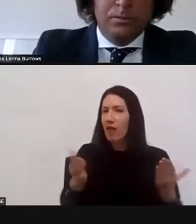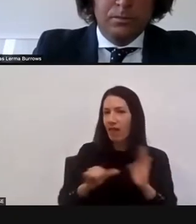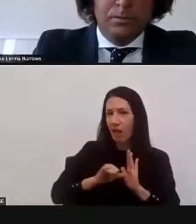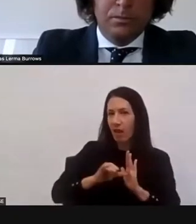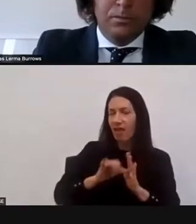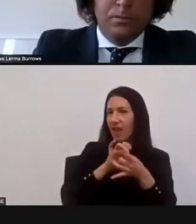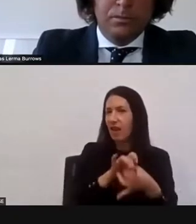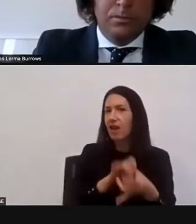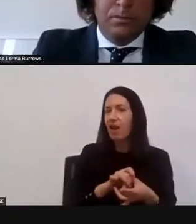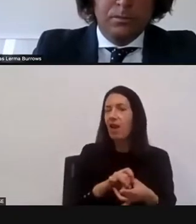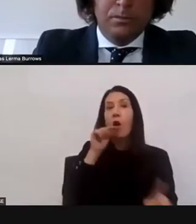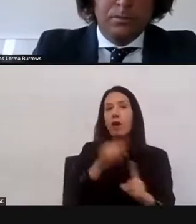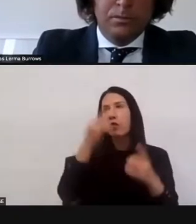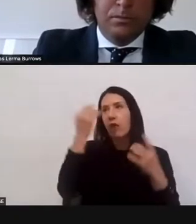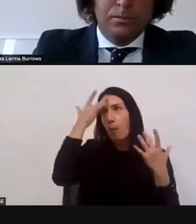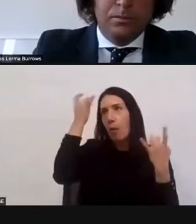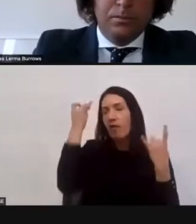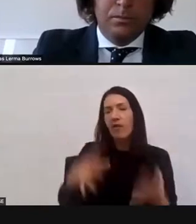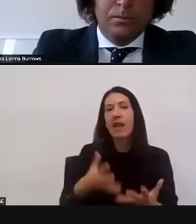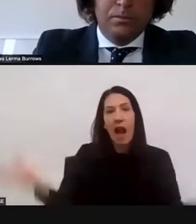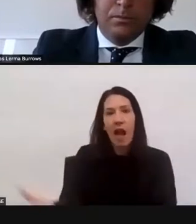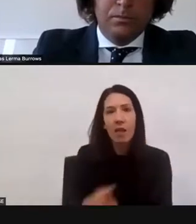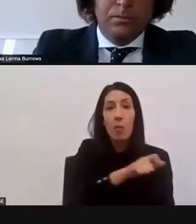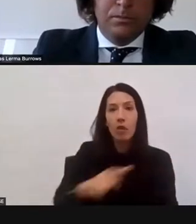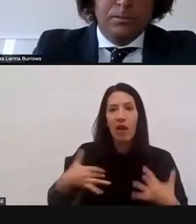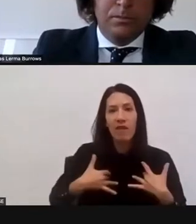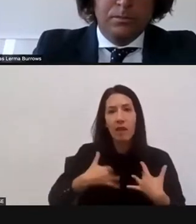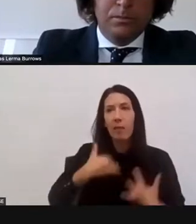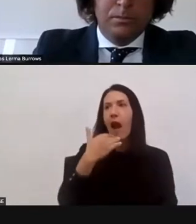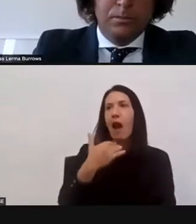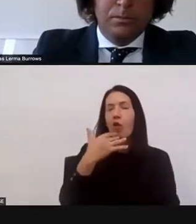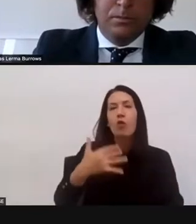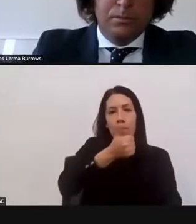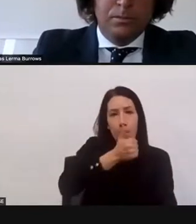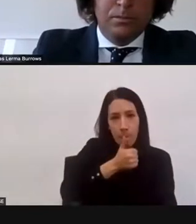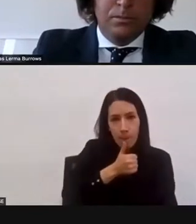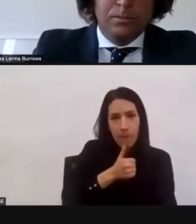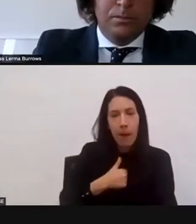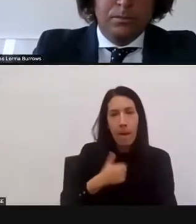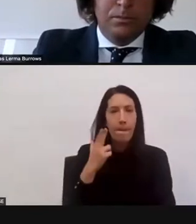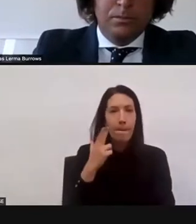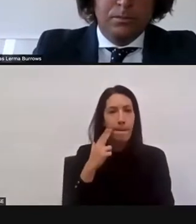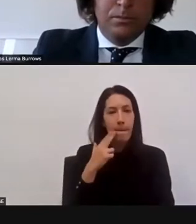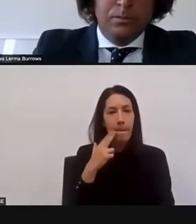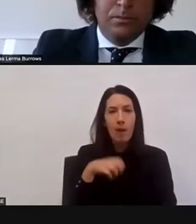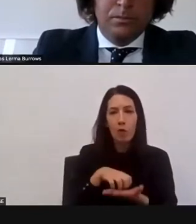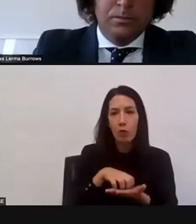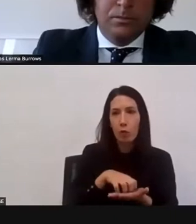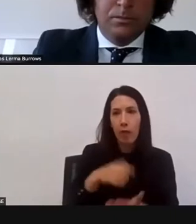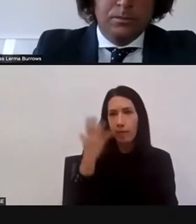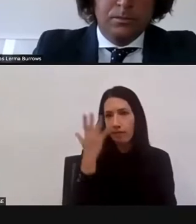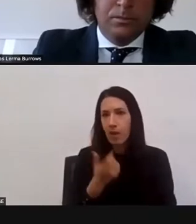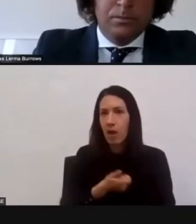que anime de una vez por todas a que ninguna víctima de un delito de odio sea reacia a interponer una denuncia pues, por dudar de la labor que puedan realizar